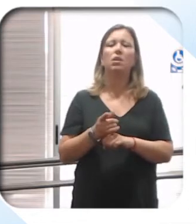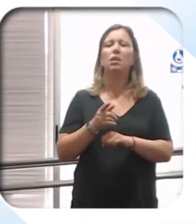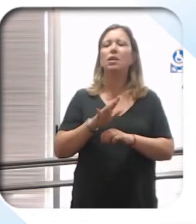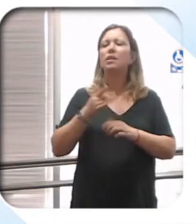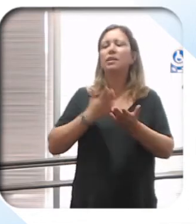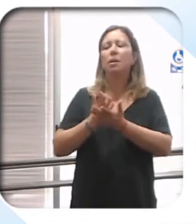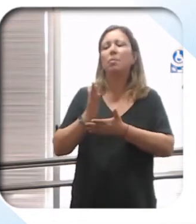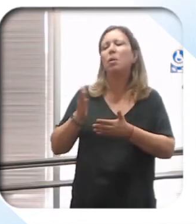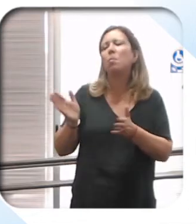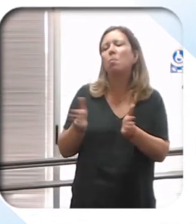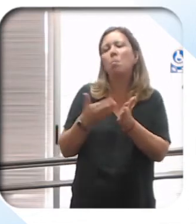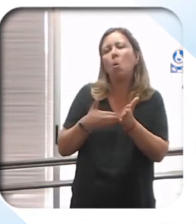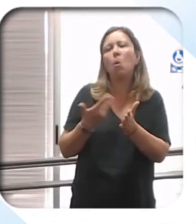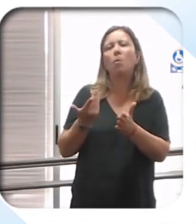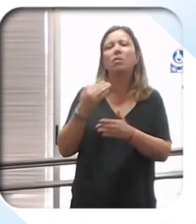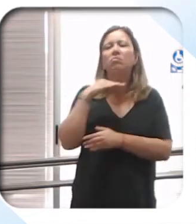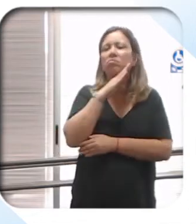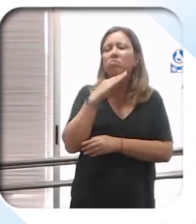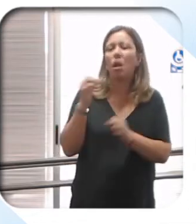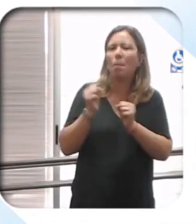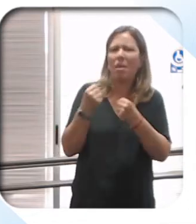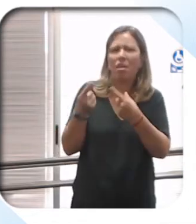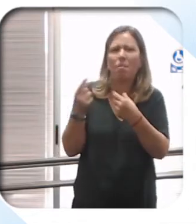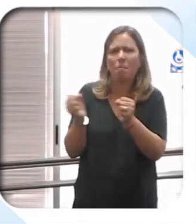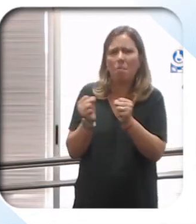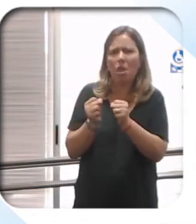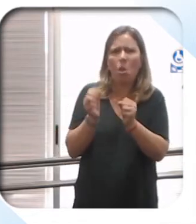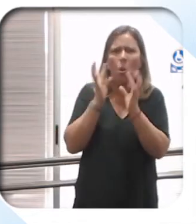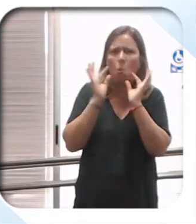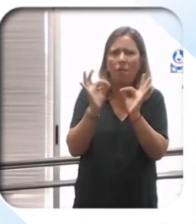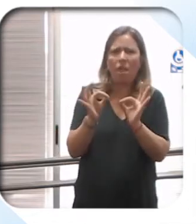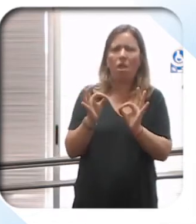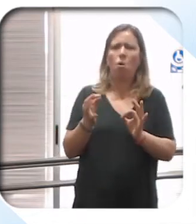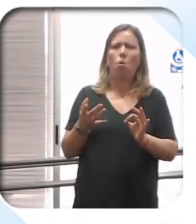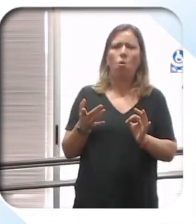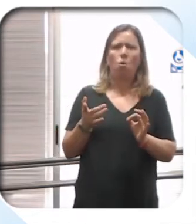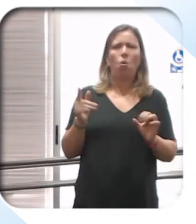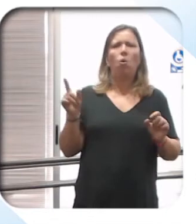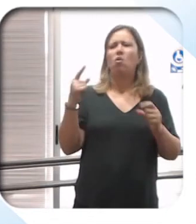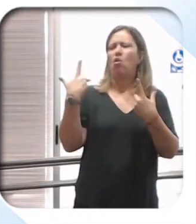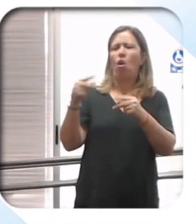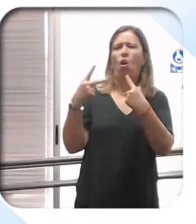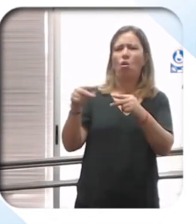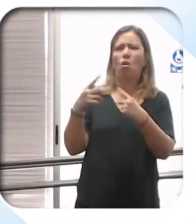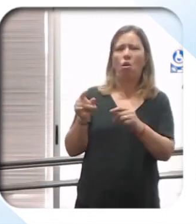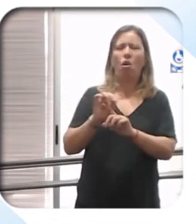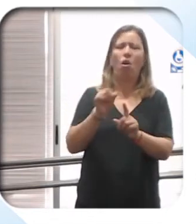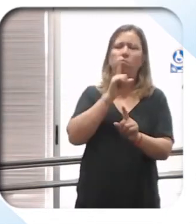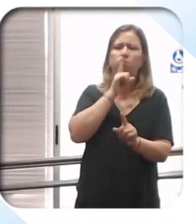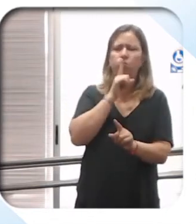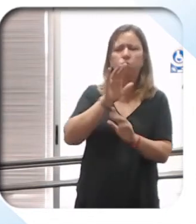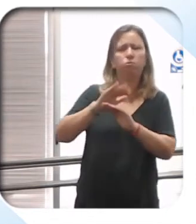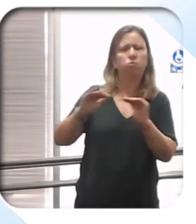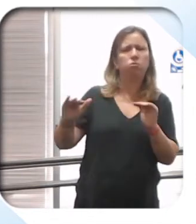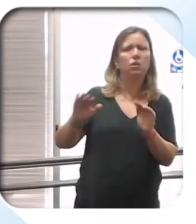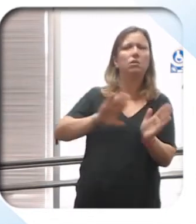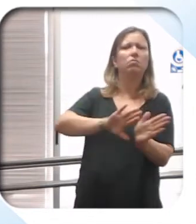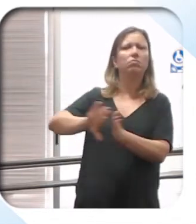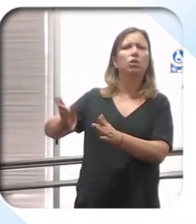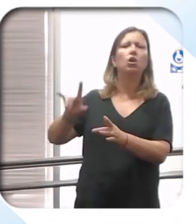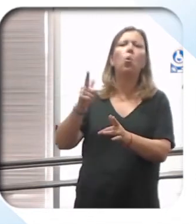infantilización, miedos, angustias, con carga de mitos, de estereotipos, negación, silencios y escasa